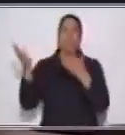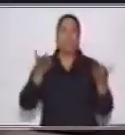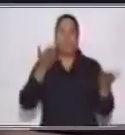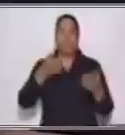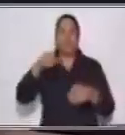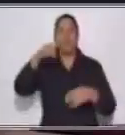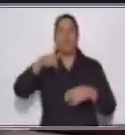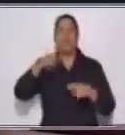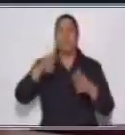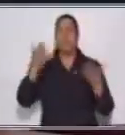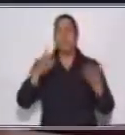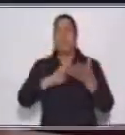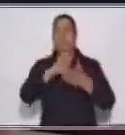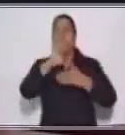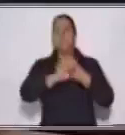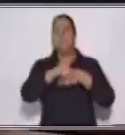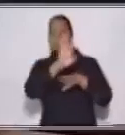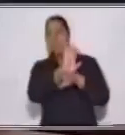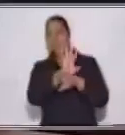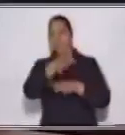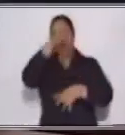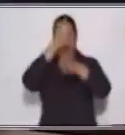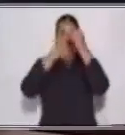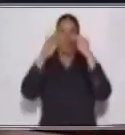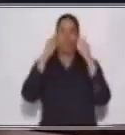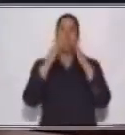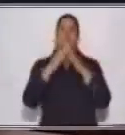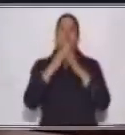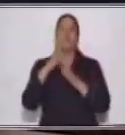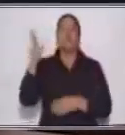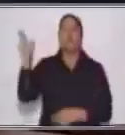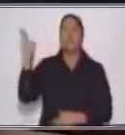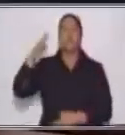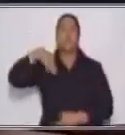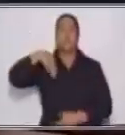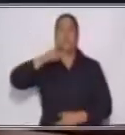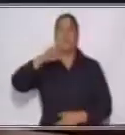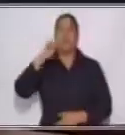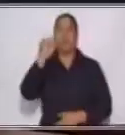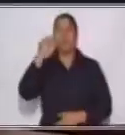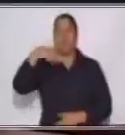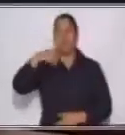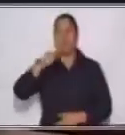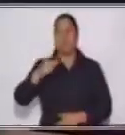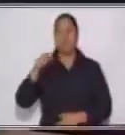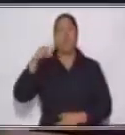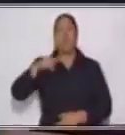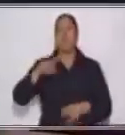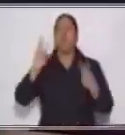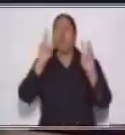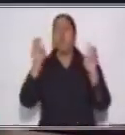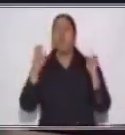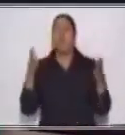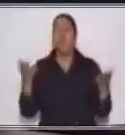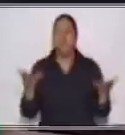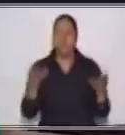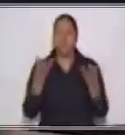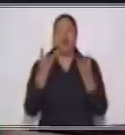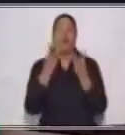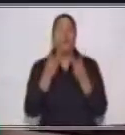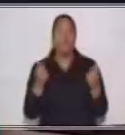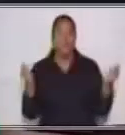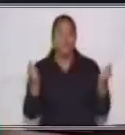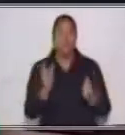Bienvenidos a este espacio educativo Aprende en Casa. Soy Marina Palala y en esta oportunidad desarrollaré el tema de solución